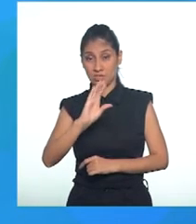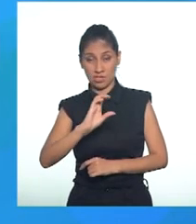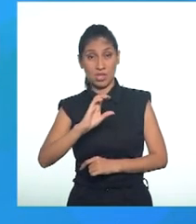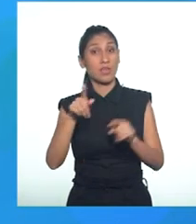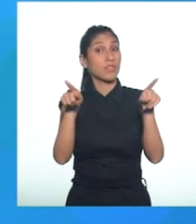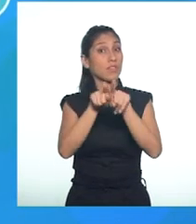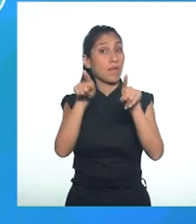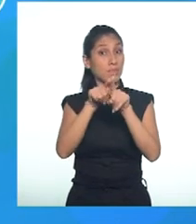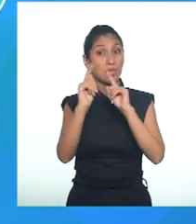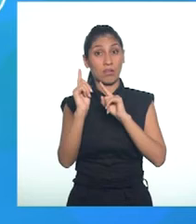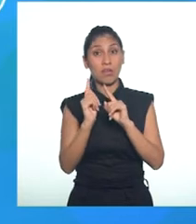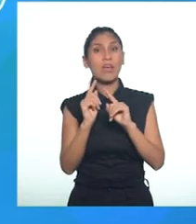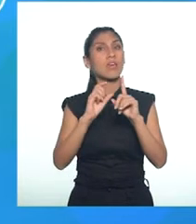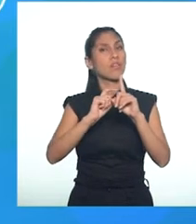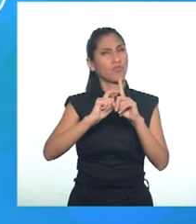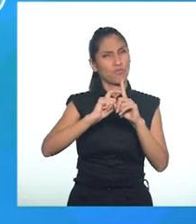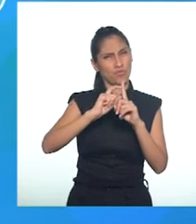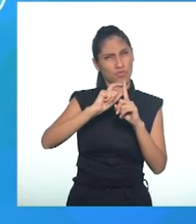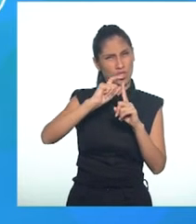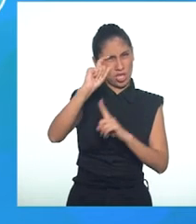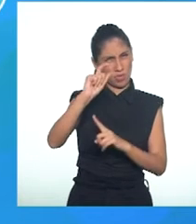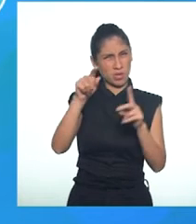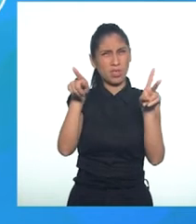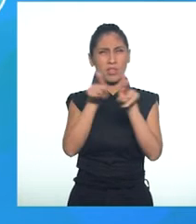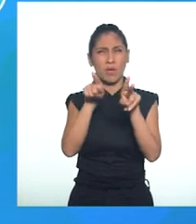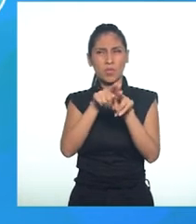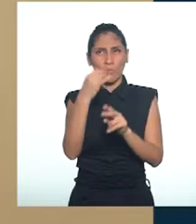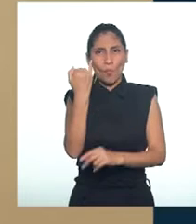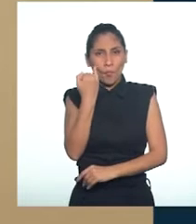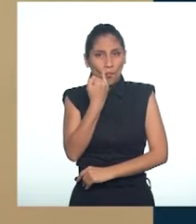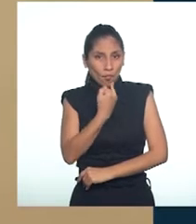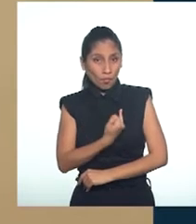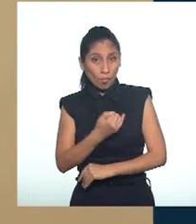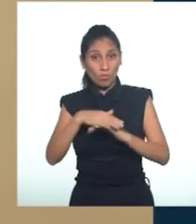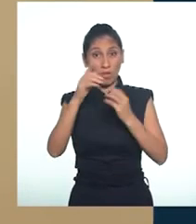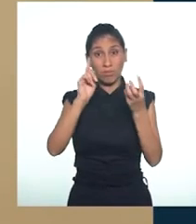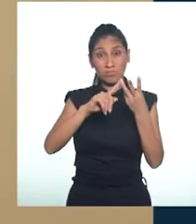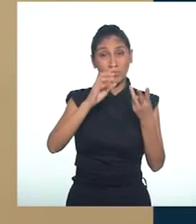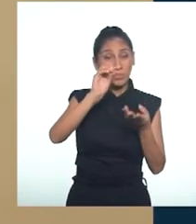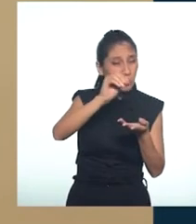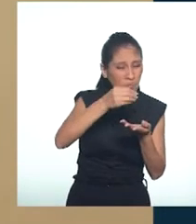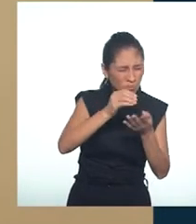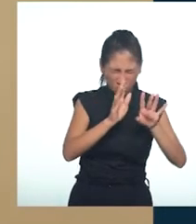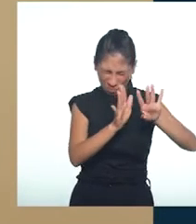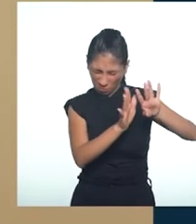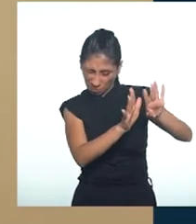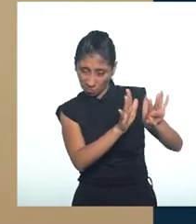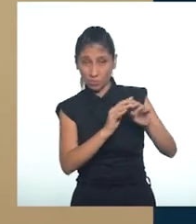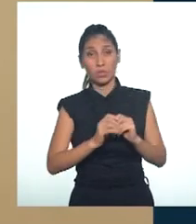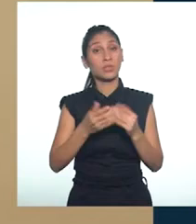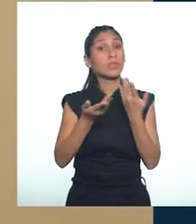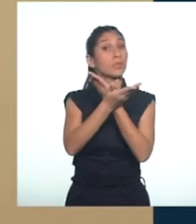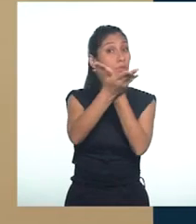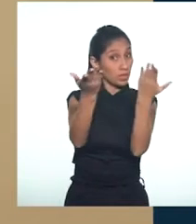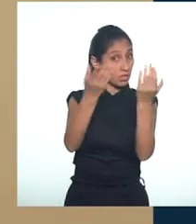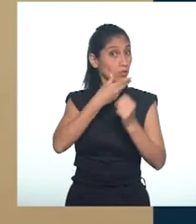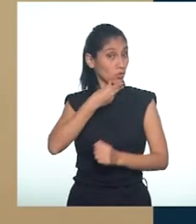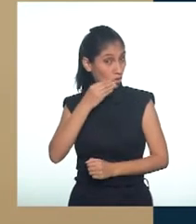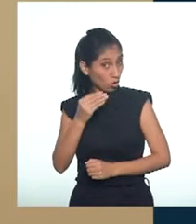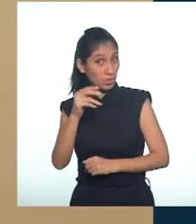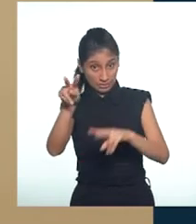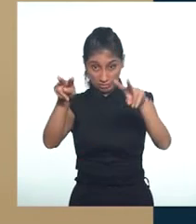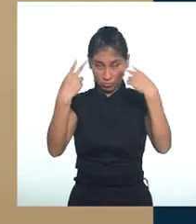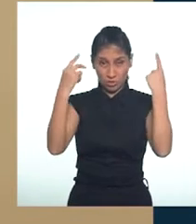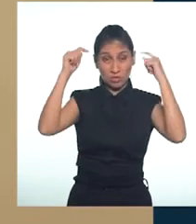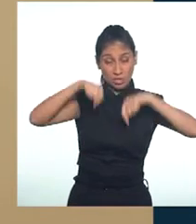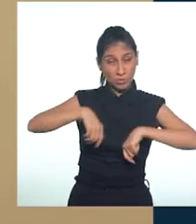duración nocturna y la pérdida de peso y apetito. Chicas y chicos que nos ven en sus casas, si en sus casas